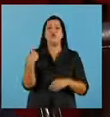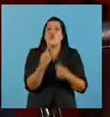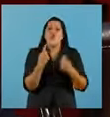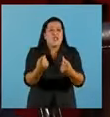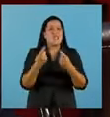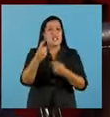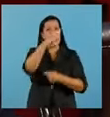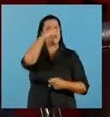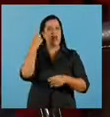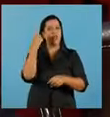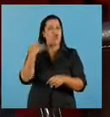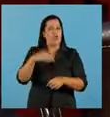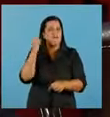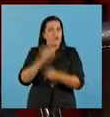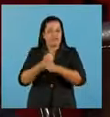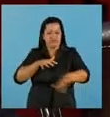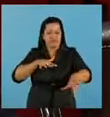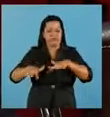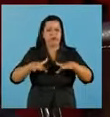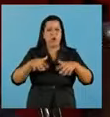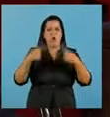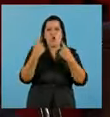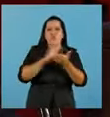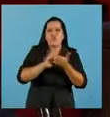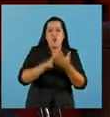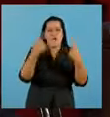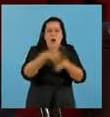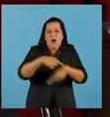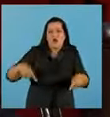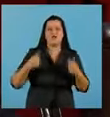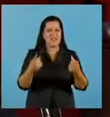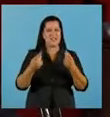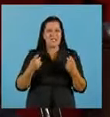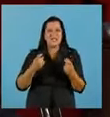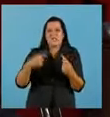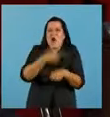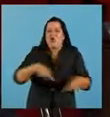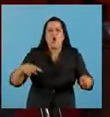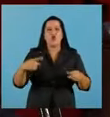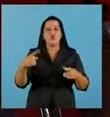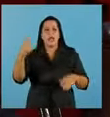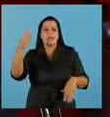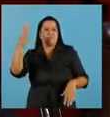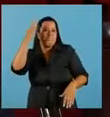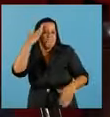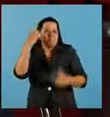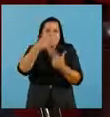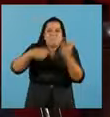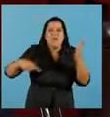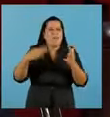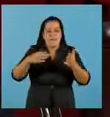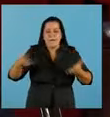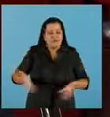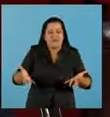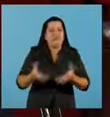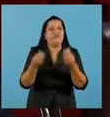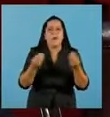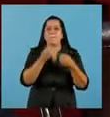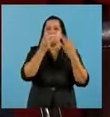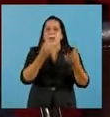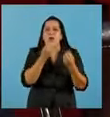un Estado activo, con nuevas capacidades. Y esas nuevas capacidades tienen que ser reconocidas y promovidas a partir de